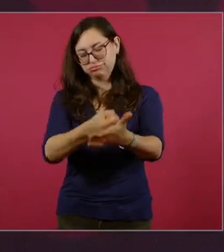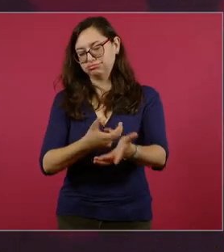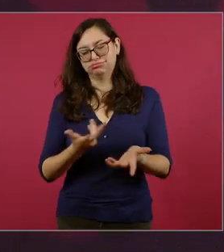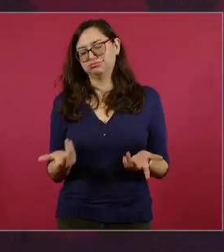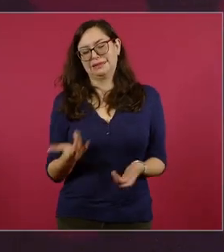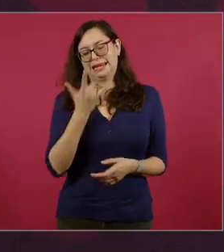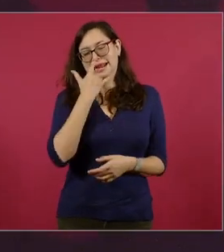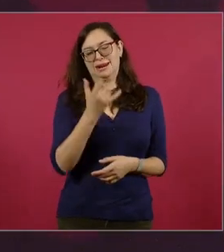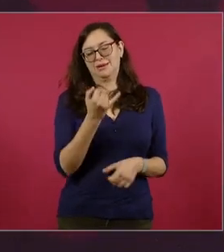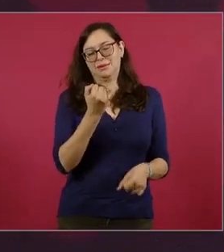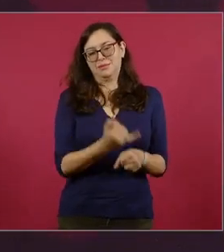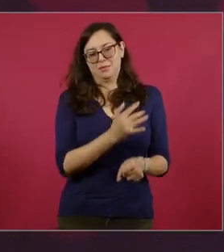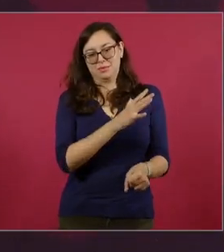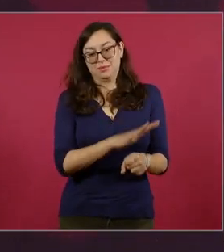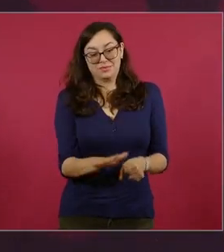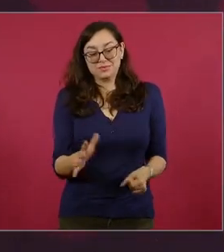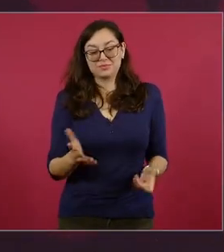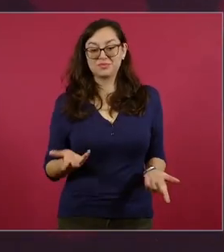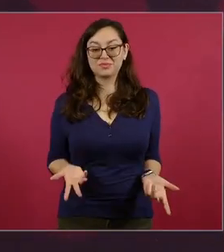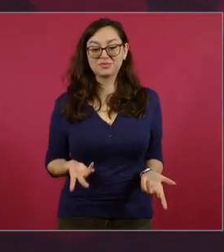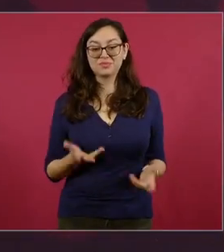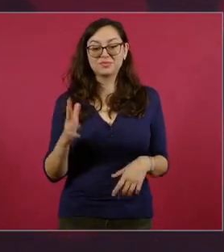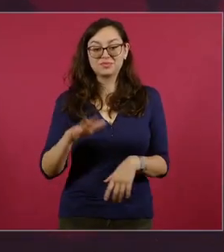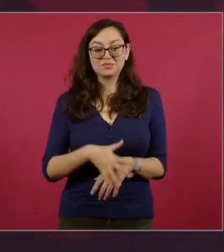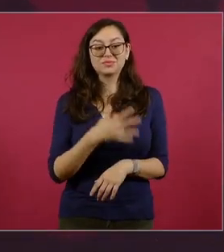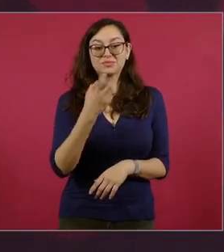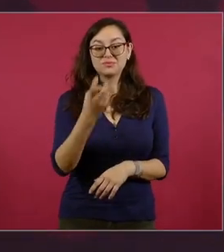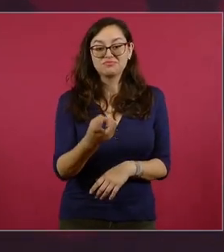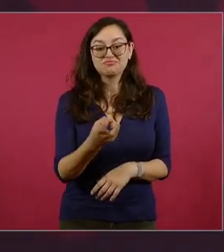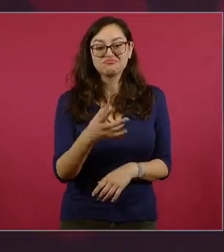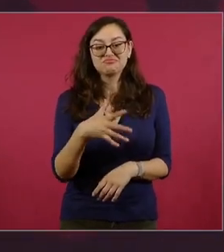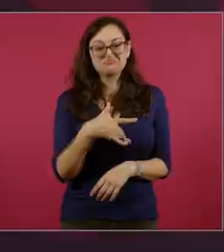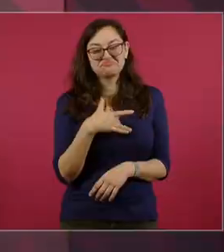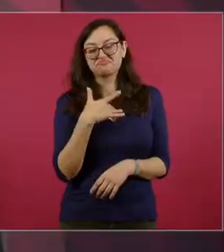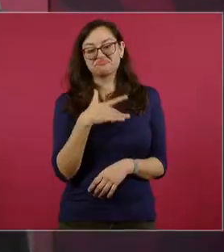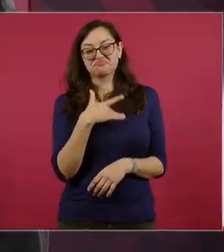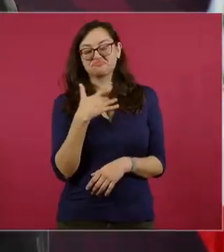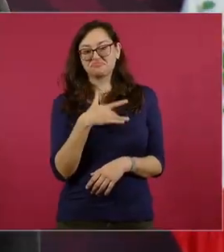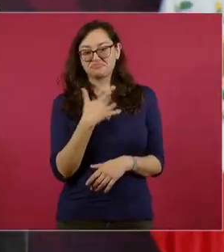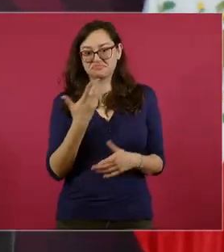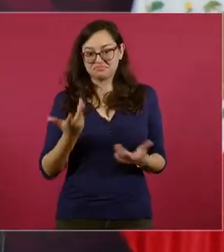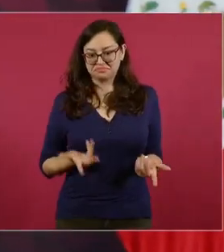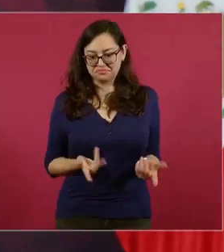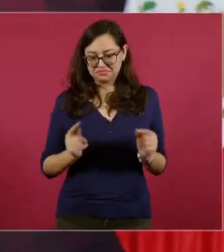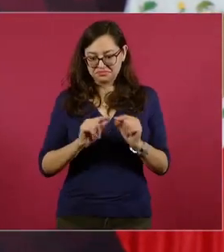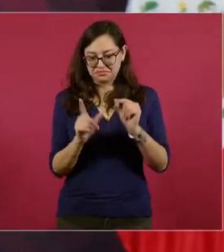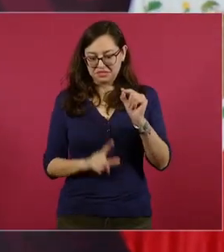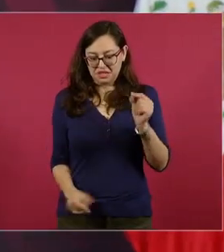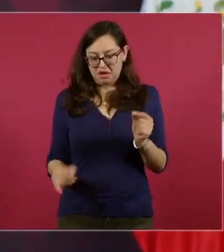Por eso siempre insistimos que para transformar lo